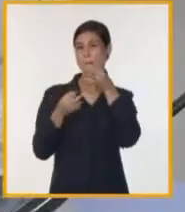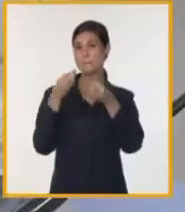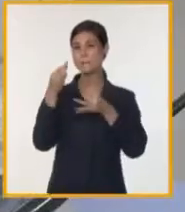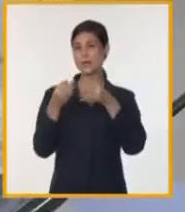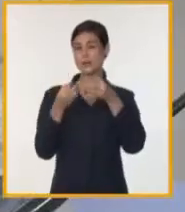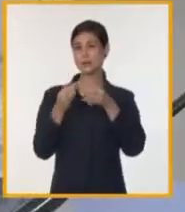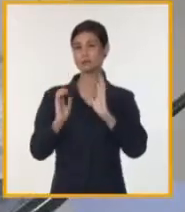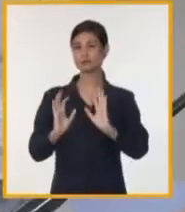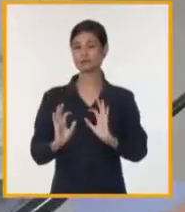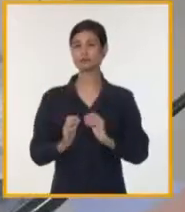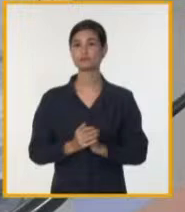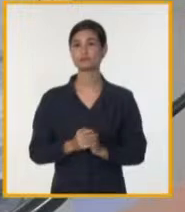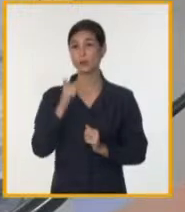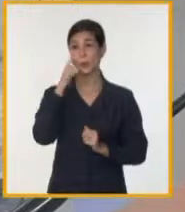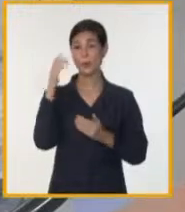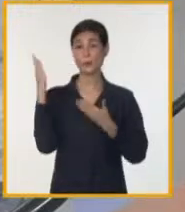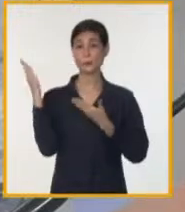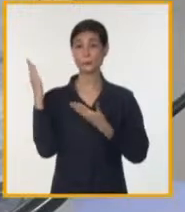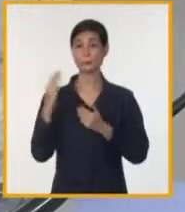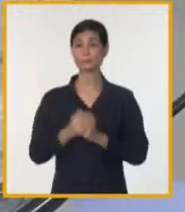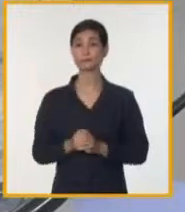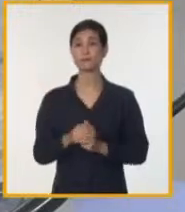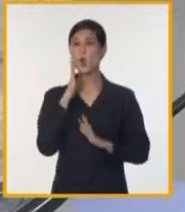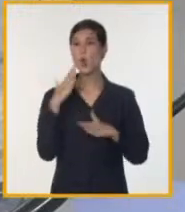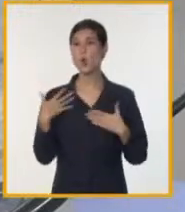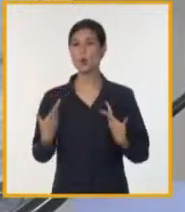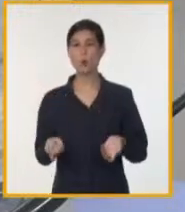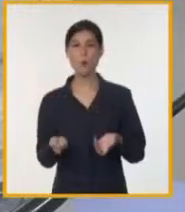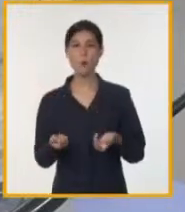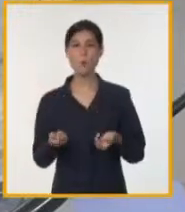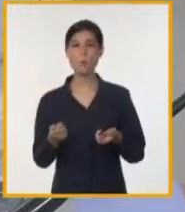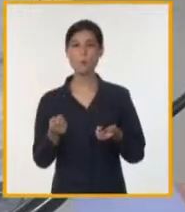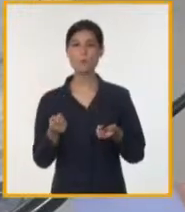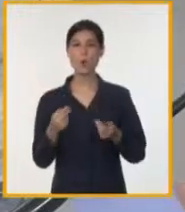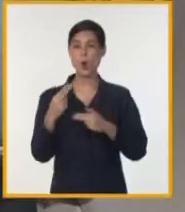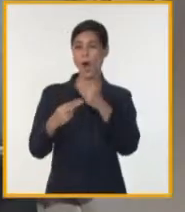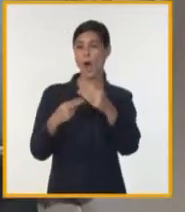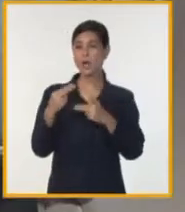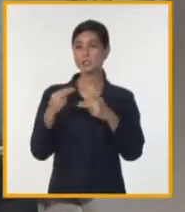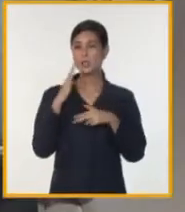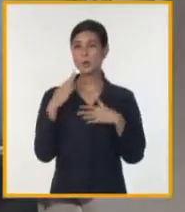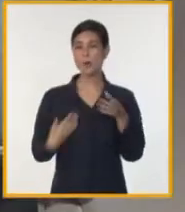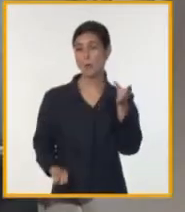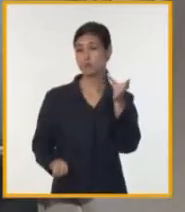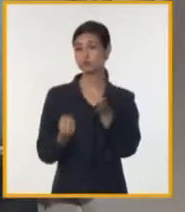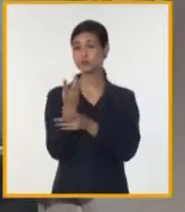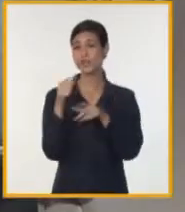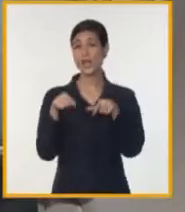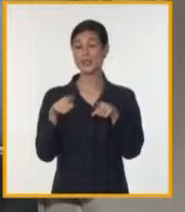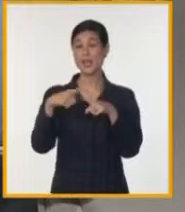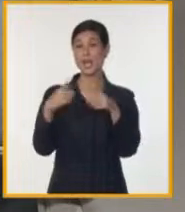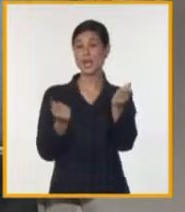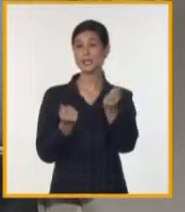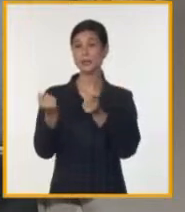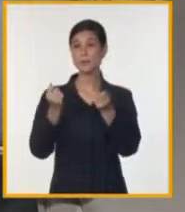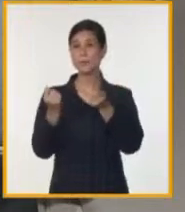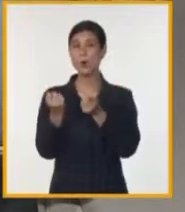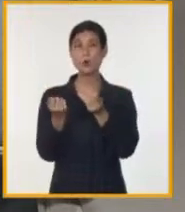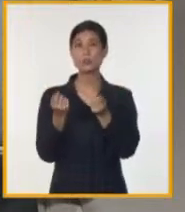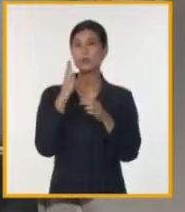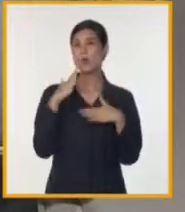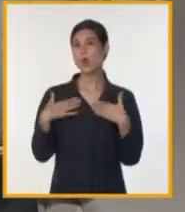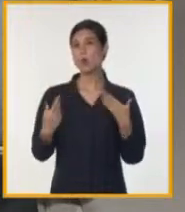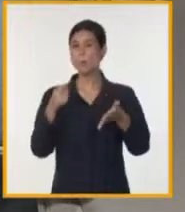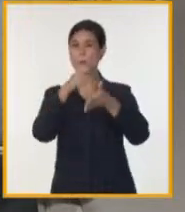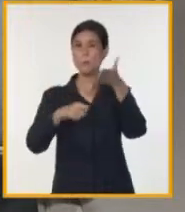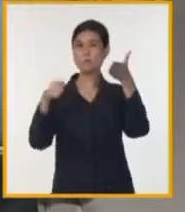Oscar, ¿cómo se crea este grupo empresarial? ¿Cuál es su estructura hoy? ¿Cuáles son sus principales misiones y cómo las cumple en medio del